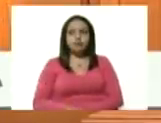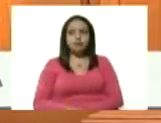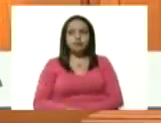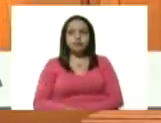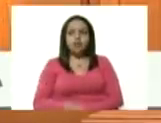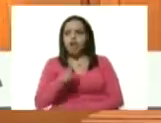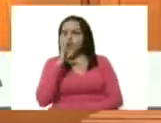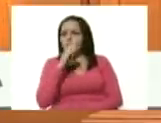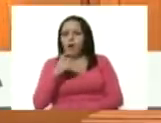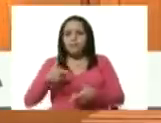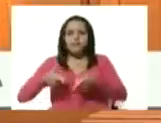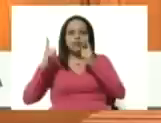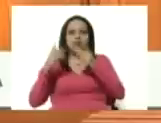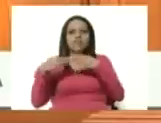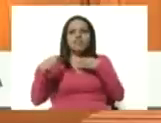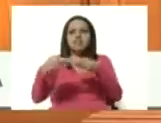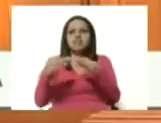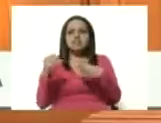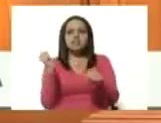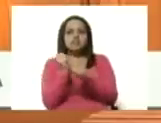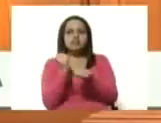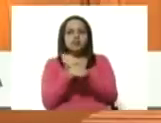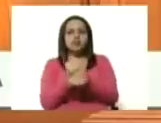exceptuados de la flexibilización laboral.